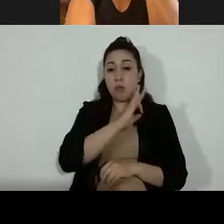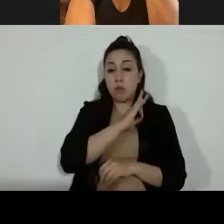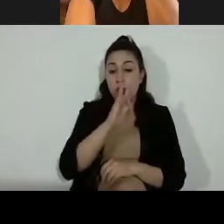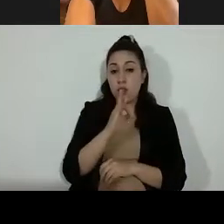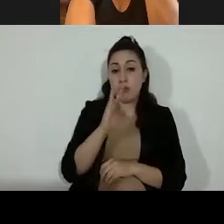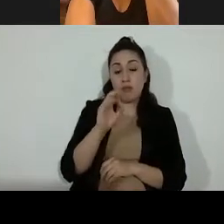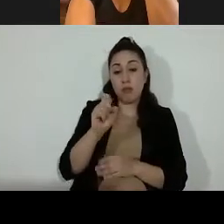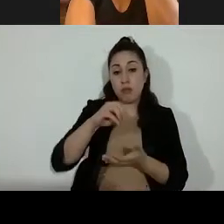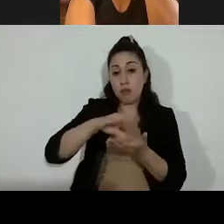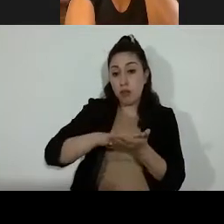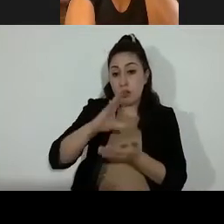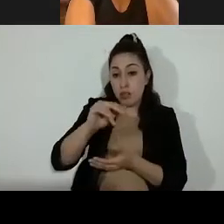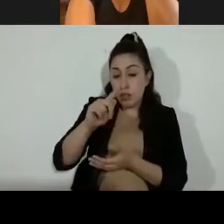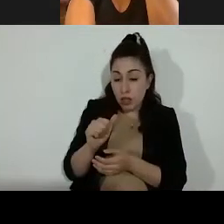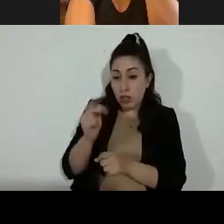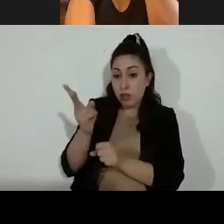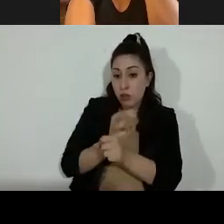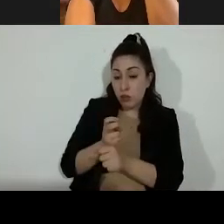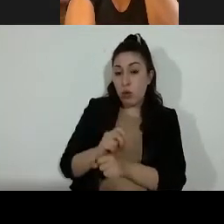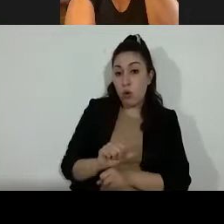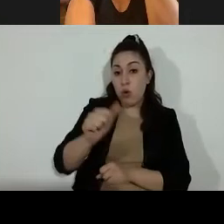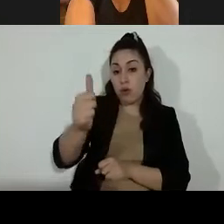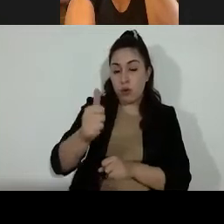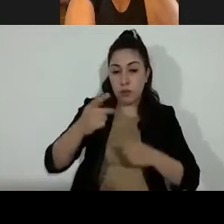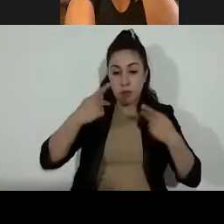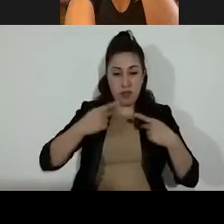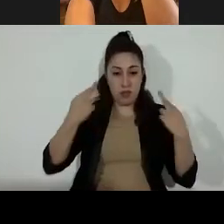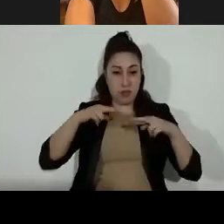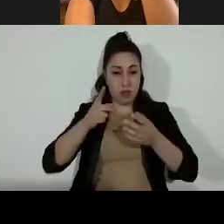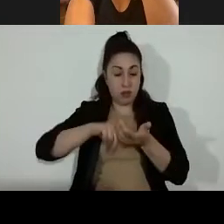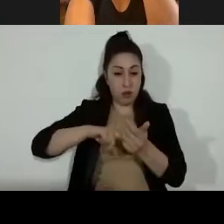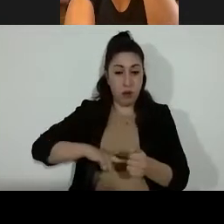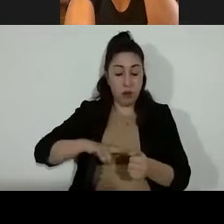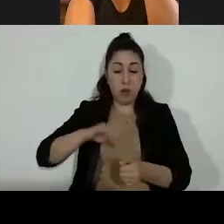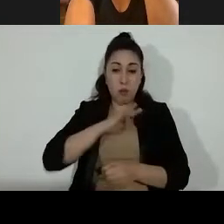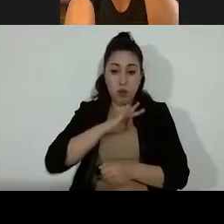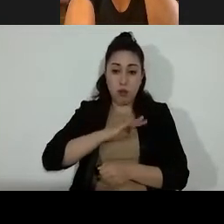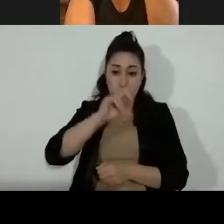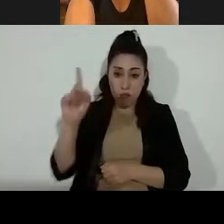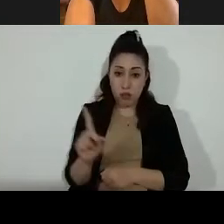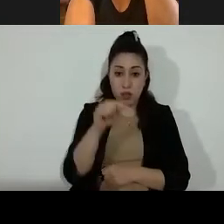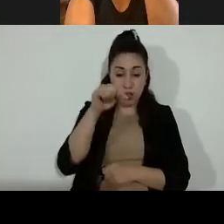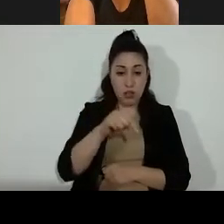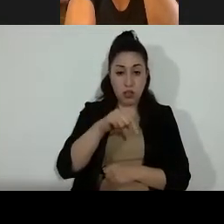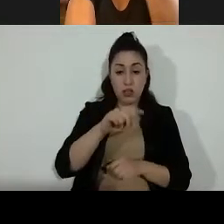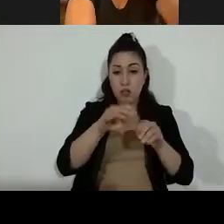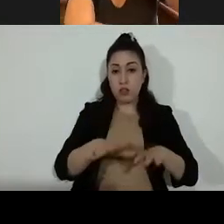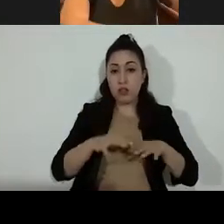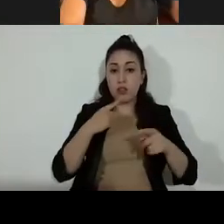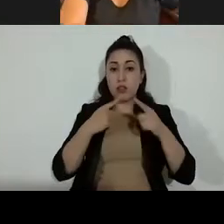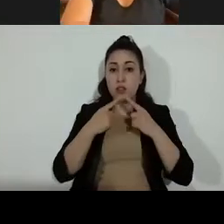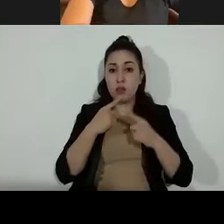de que se está invitando a un servidor público o servidora pública, pues que se haga el análisis y que se haga